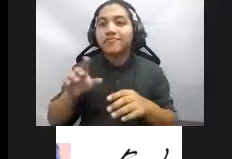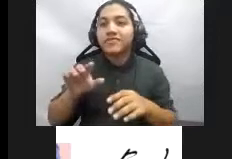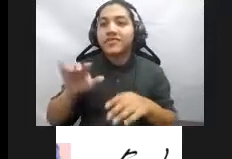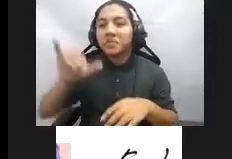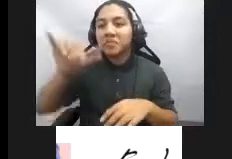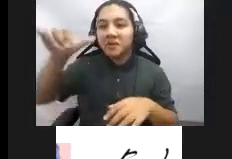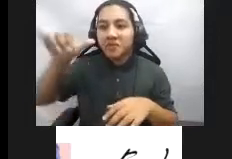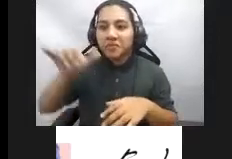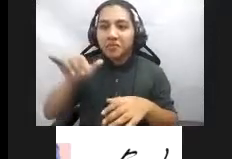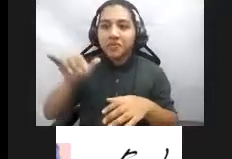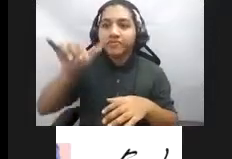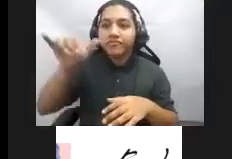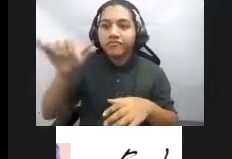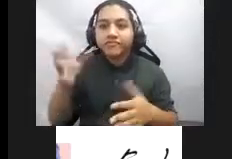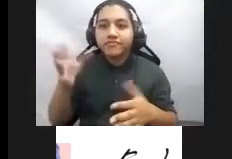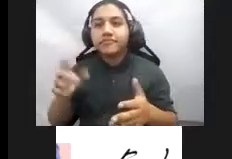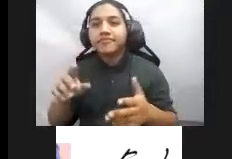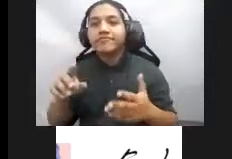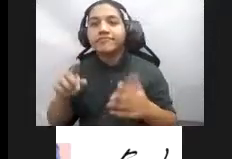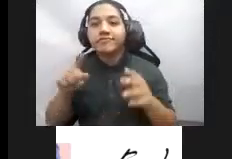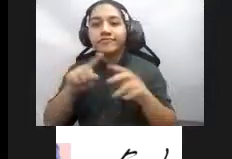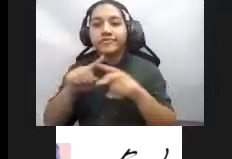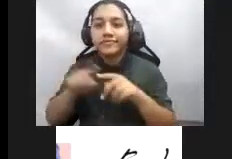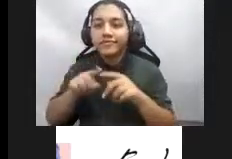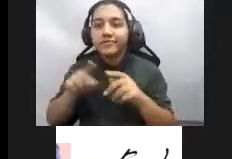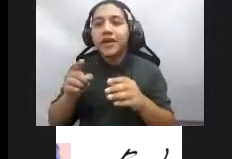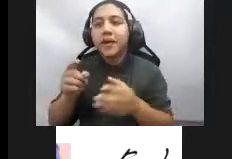seda. Inclusive se dice